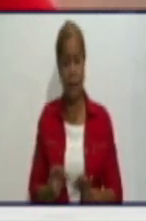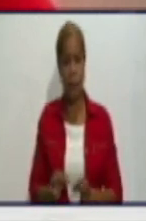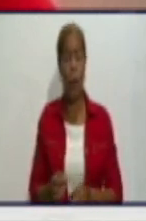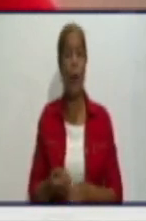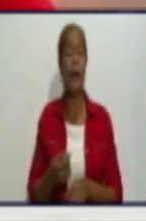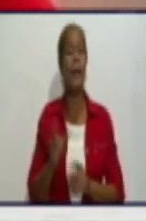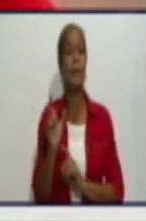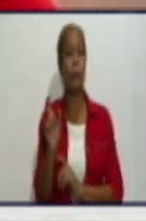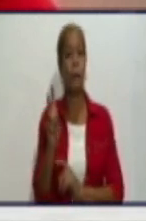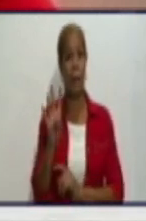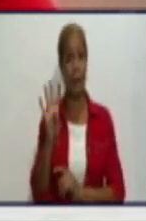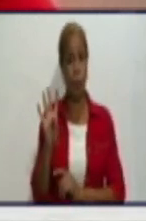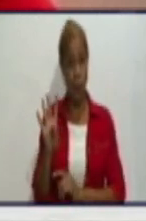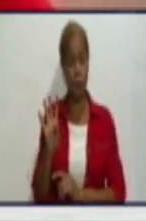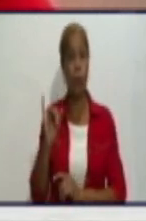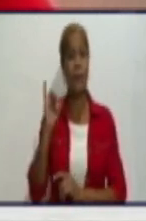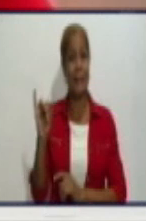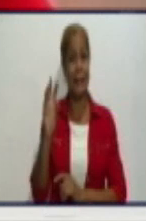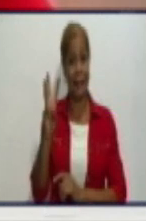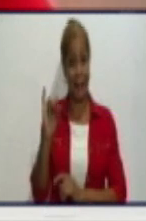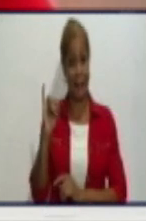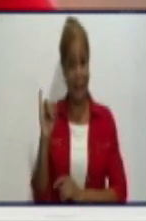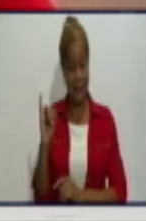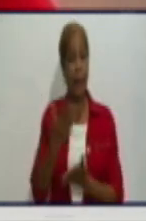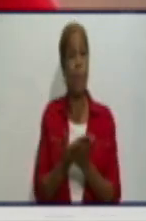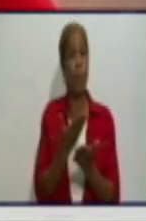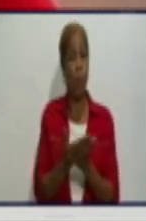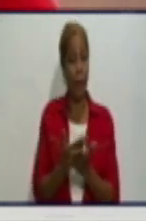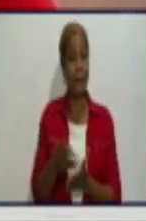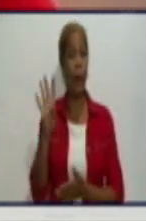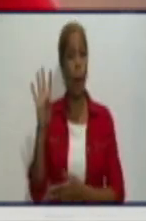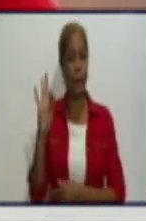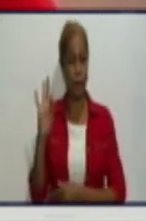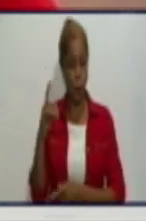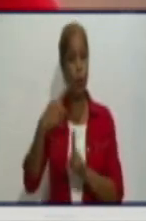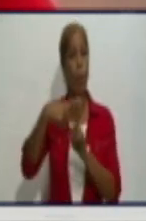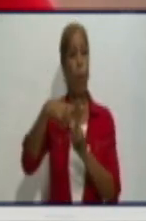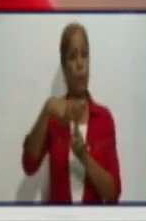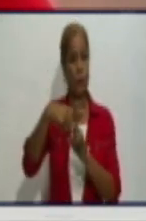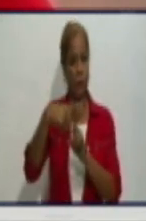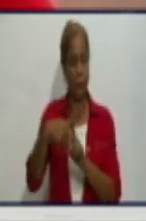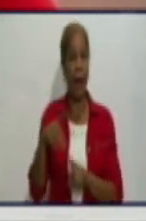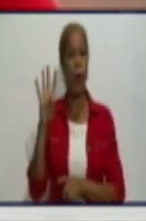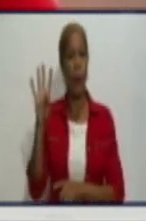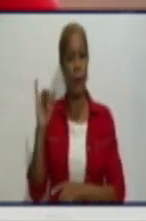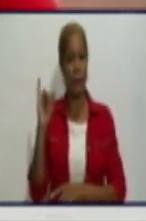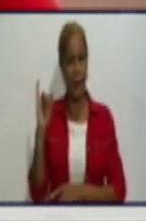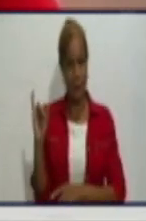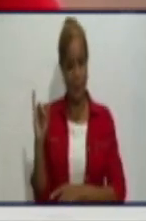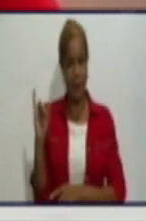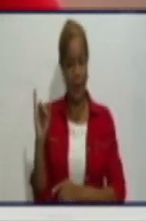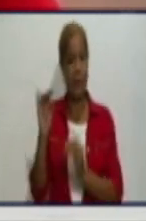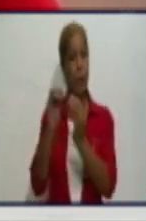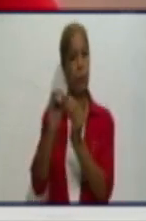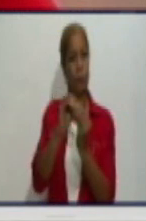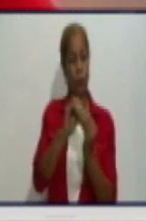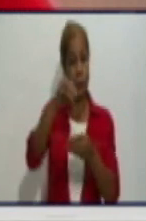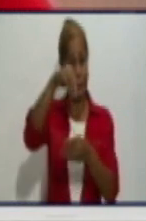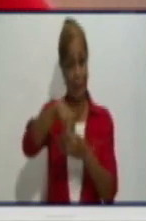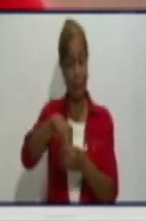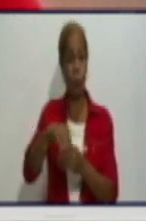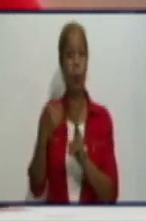24 horas de las 636 muestras estudiadas 48 fueron positivas 46 correspondiente a la transmisión autóctona y